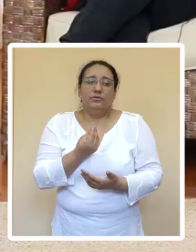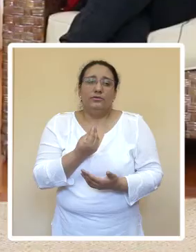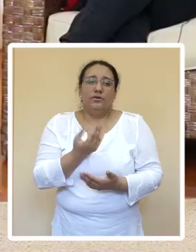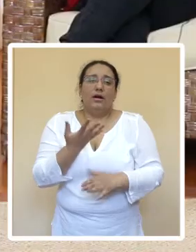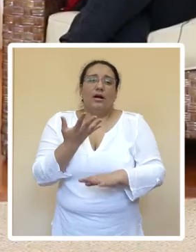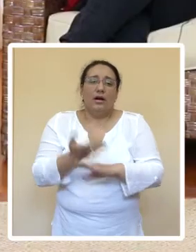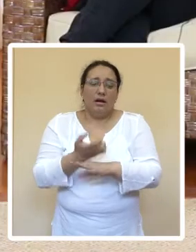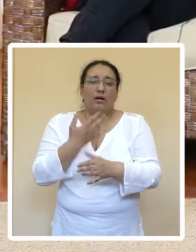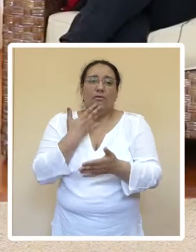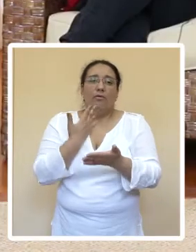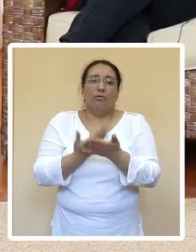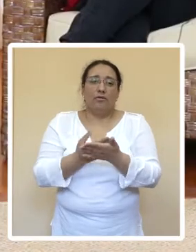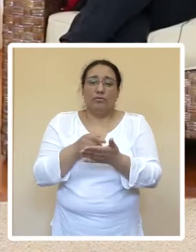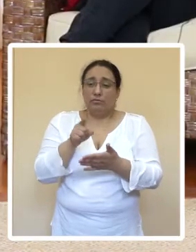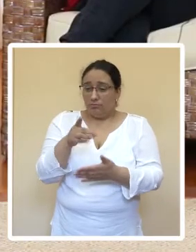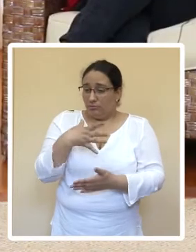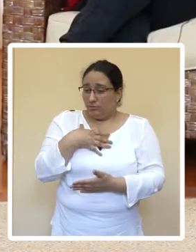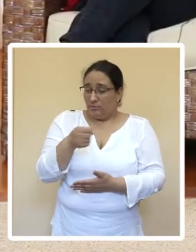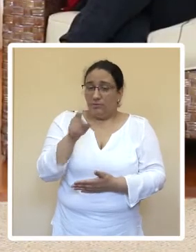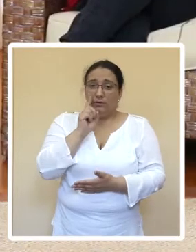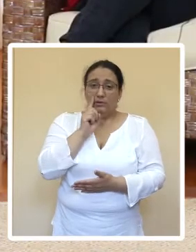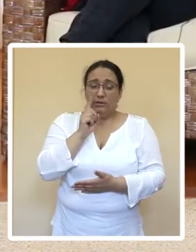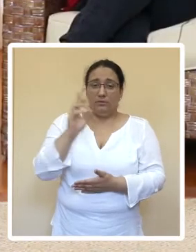sí. Entonces,